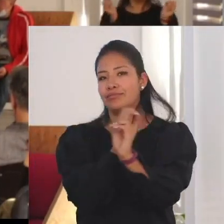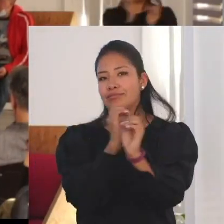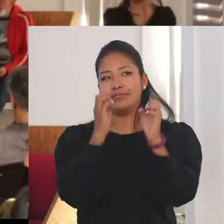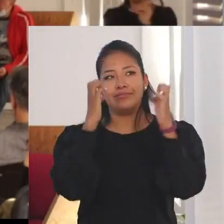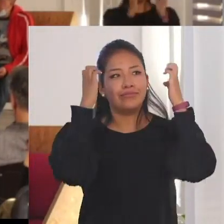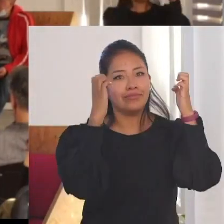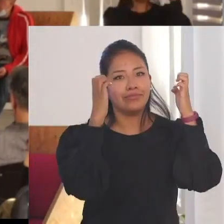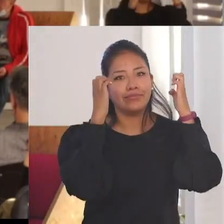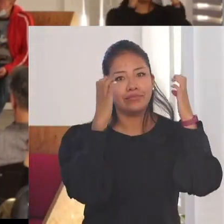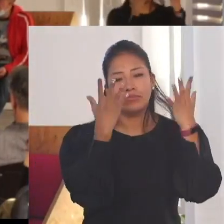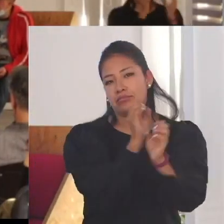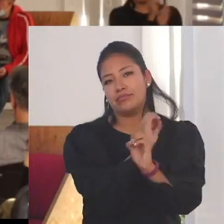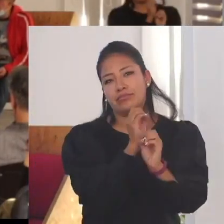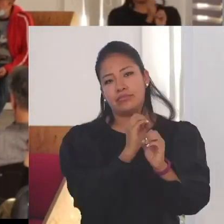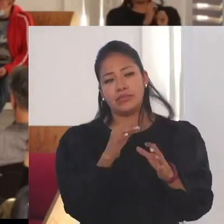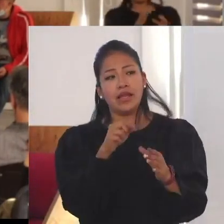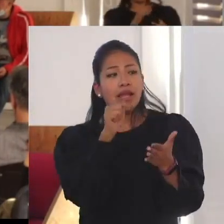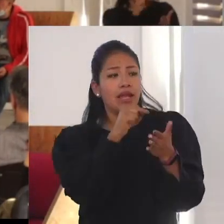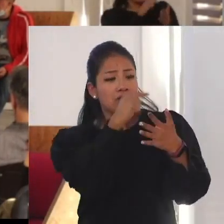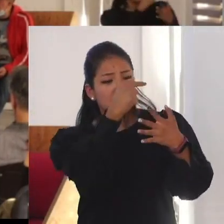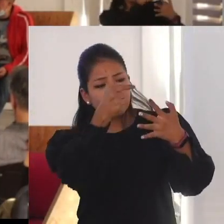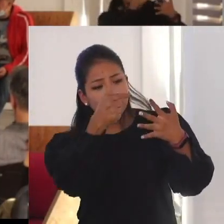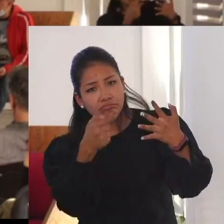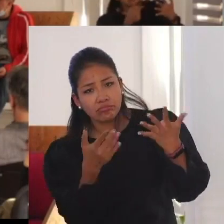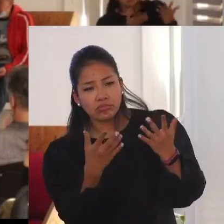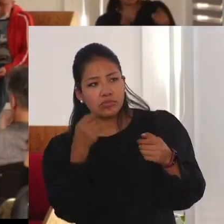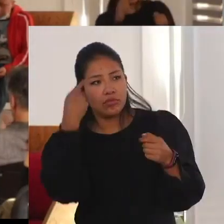ese sería mi punto de